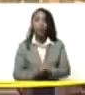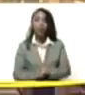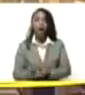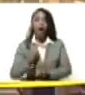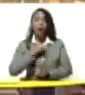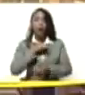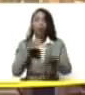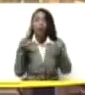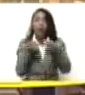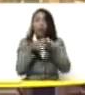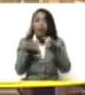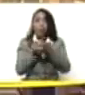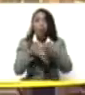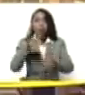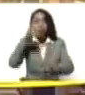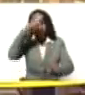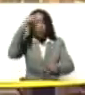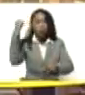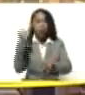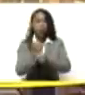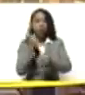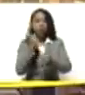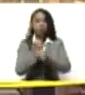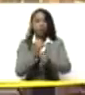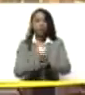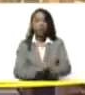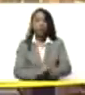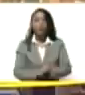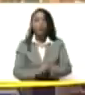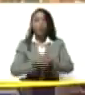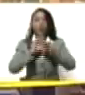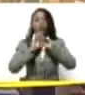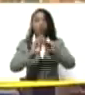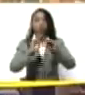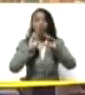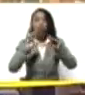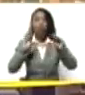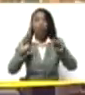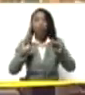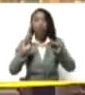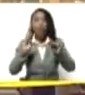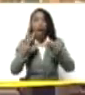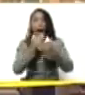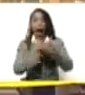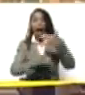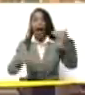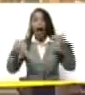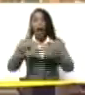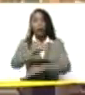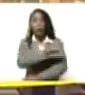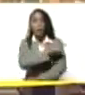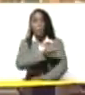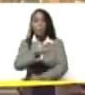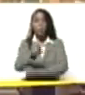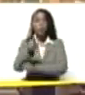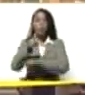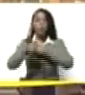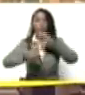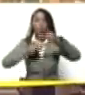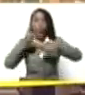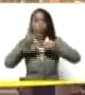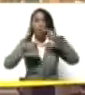duda alguna en todo el país presidente hay muchas voluntades muchas capacidades que están